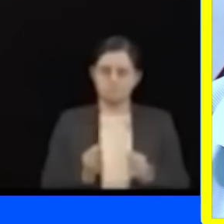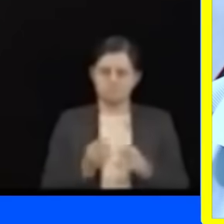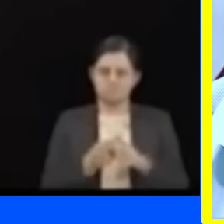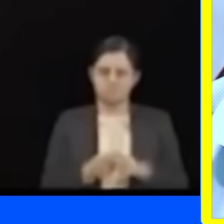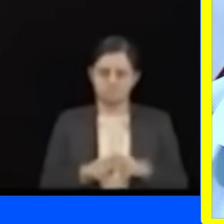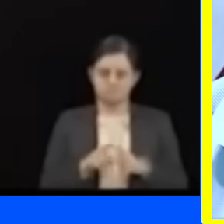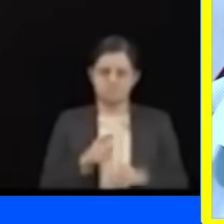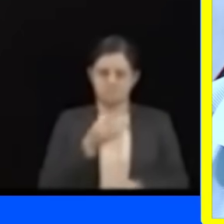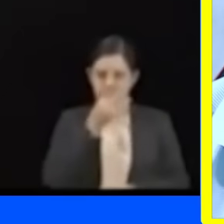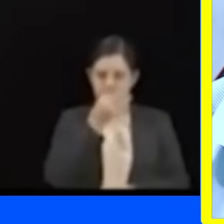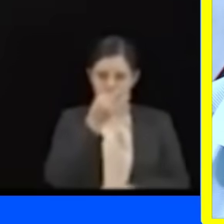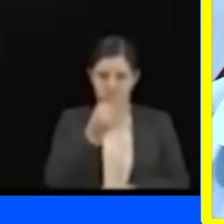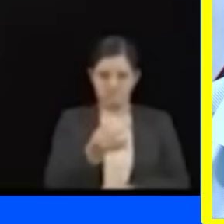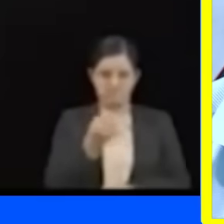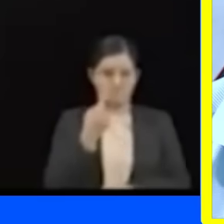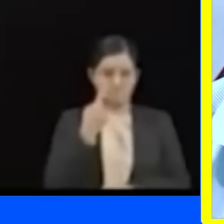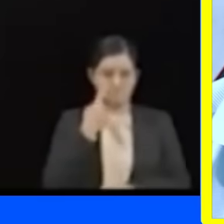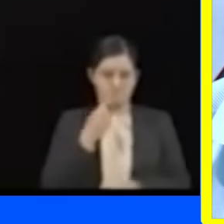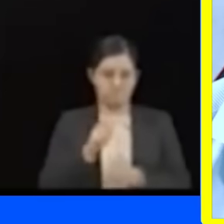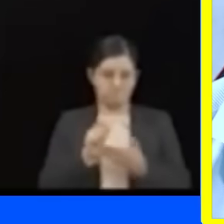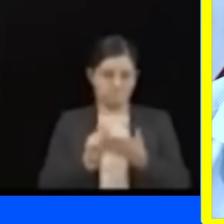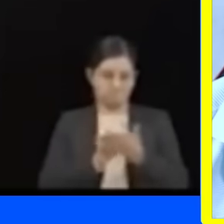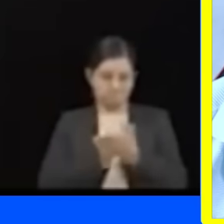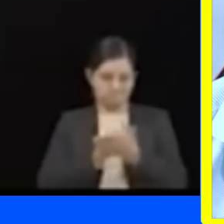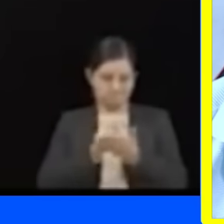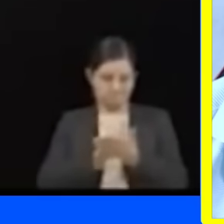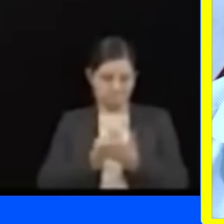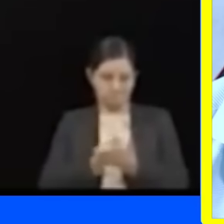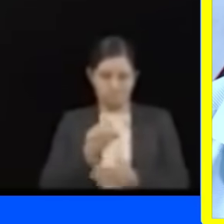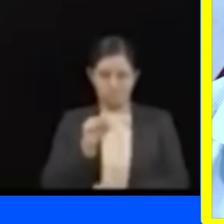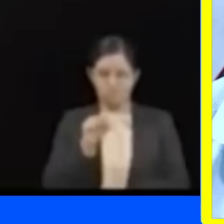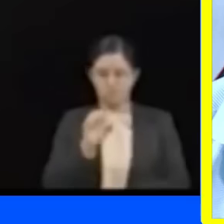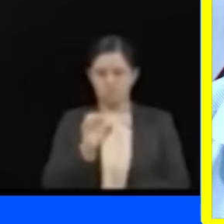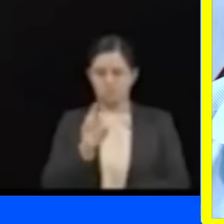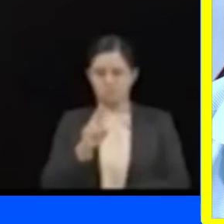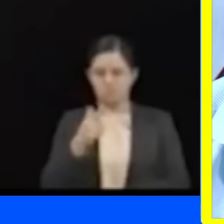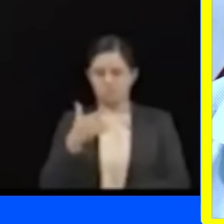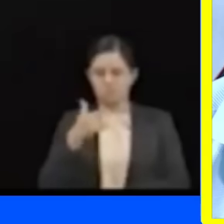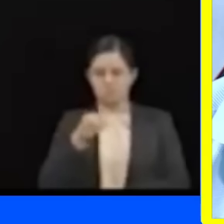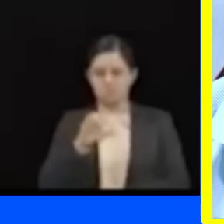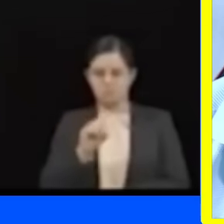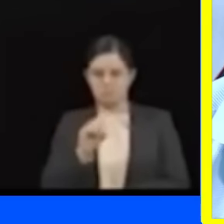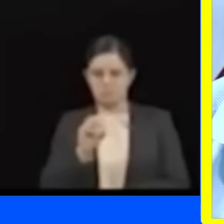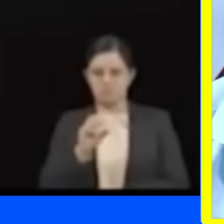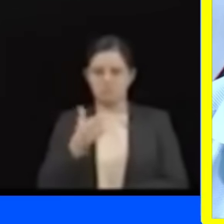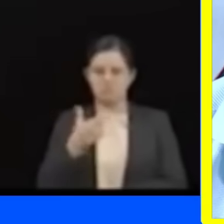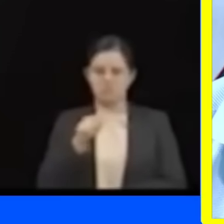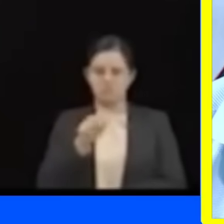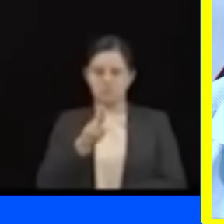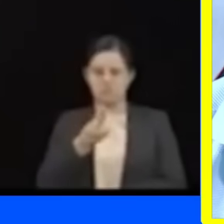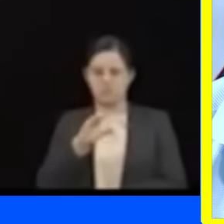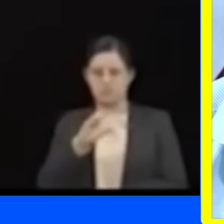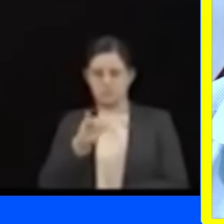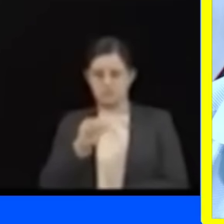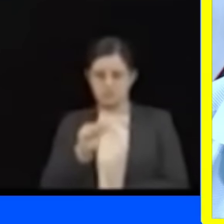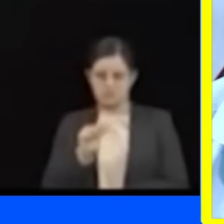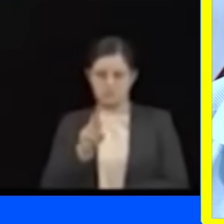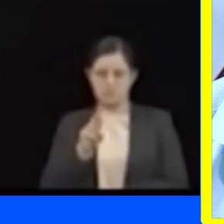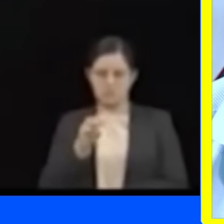a un impostor que decidirá lo que le ordene un gobernante o lo que convenga a